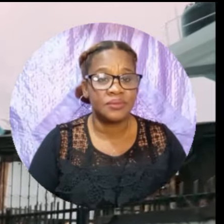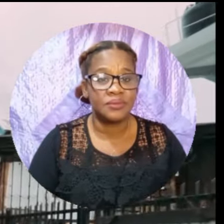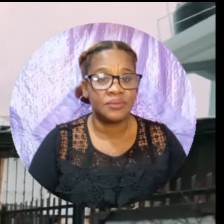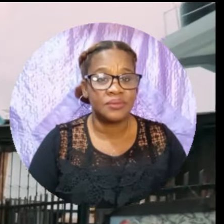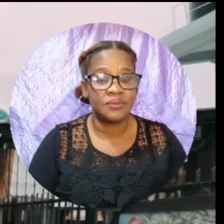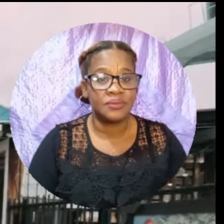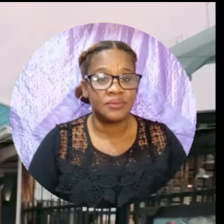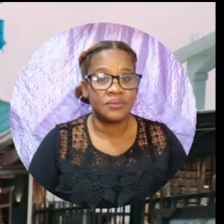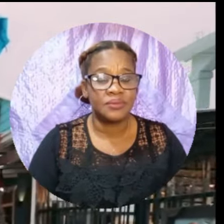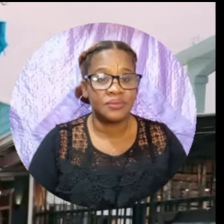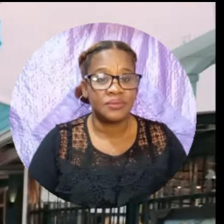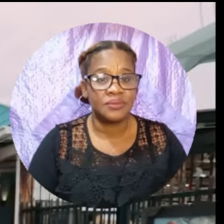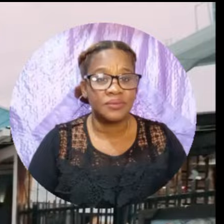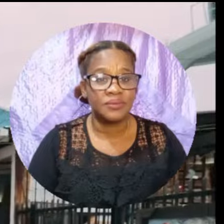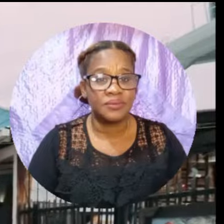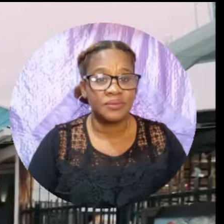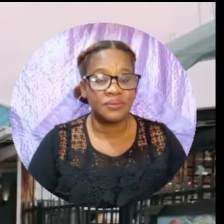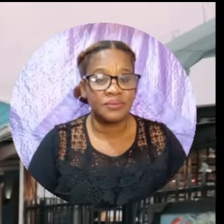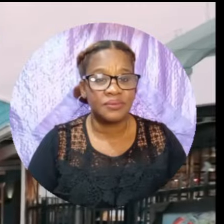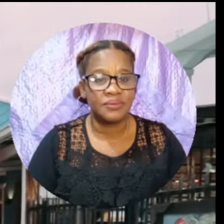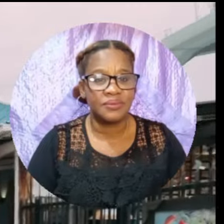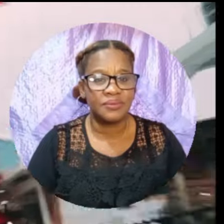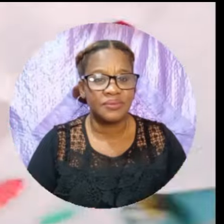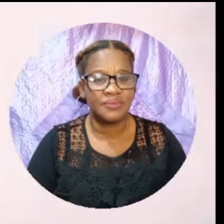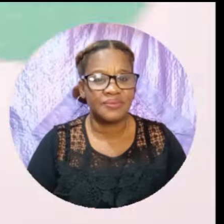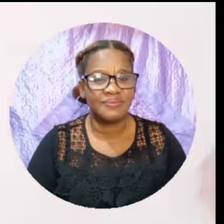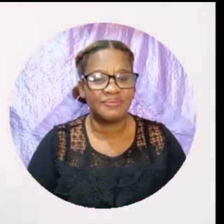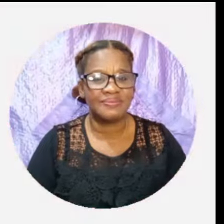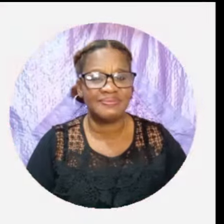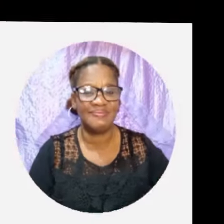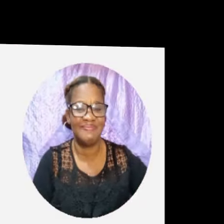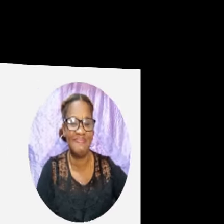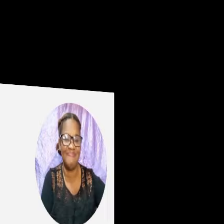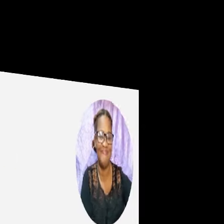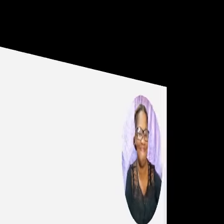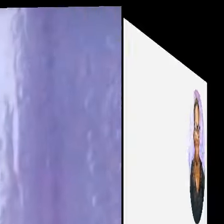like y activar las notificaciones. Nos vemos en el